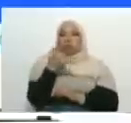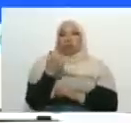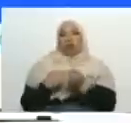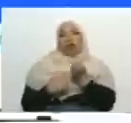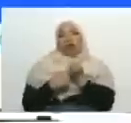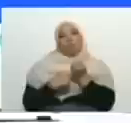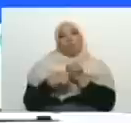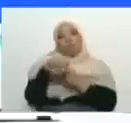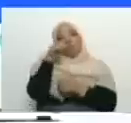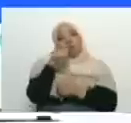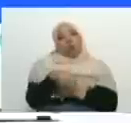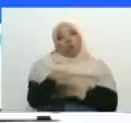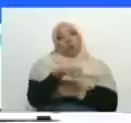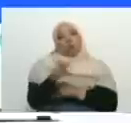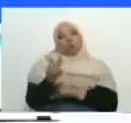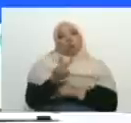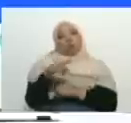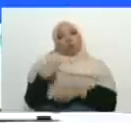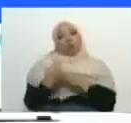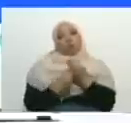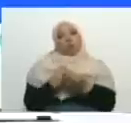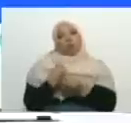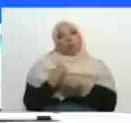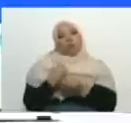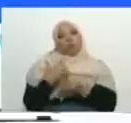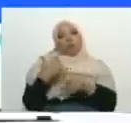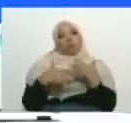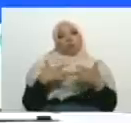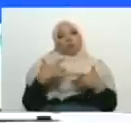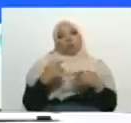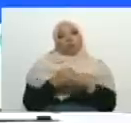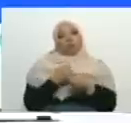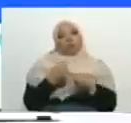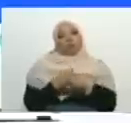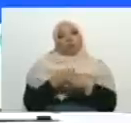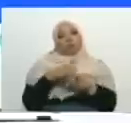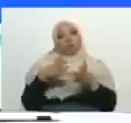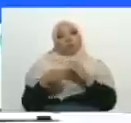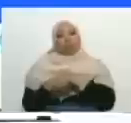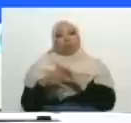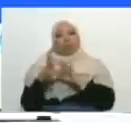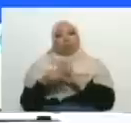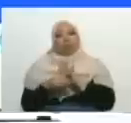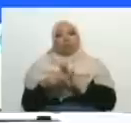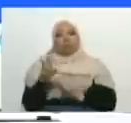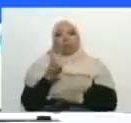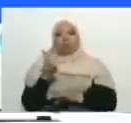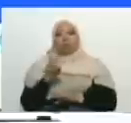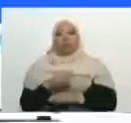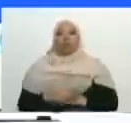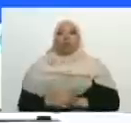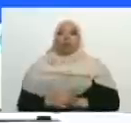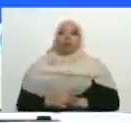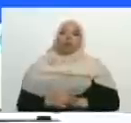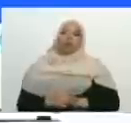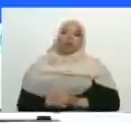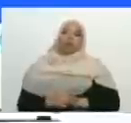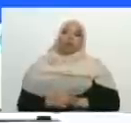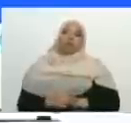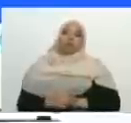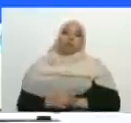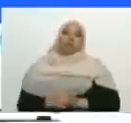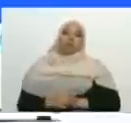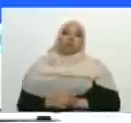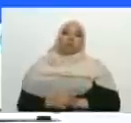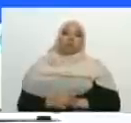pueblo venezolano después que hacen este tipo de patraña que se convierte en el robo del siglo? Nosotros no vamos a